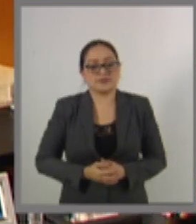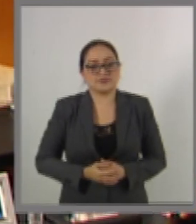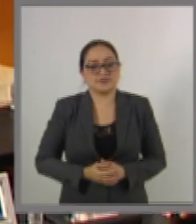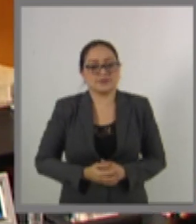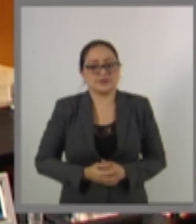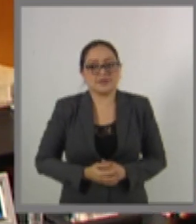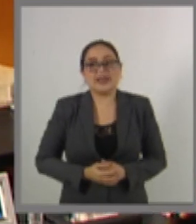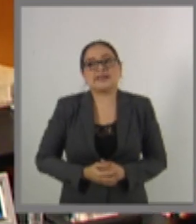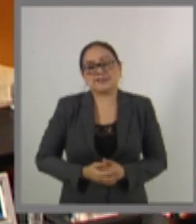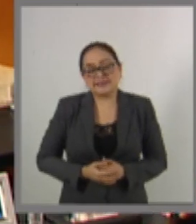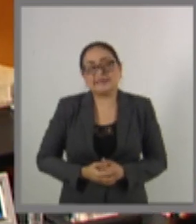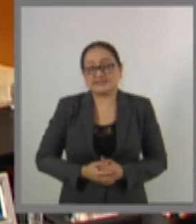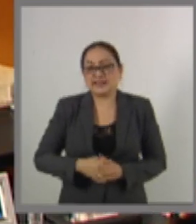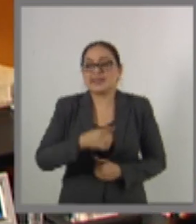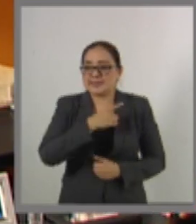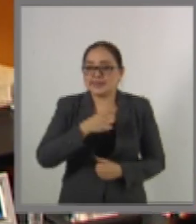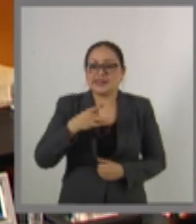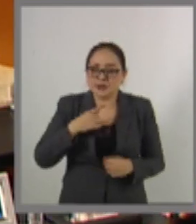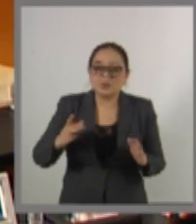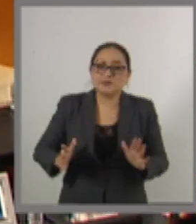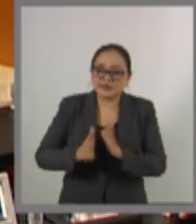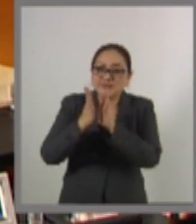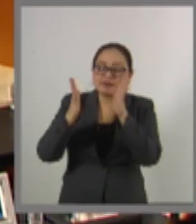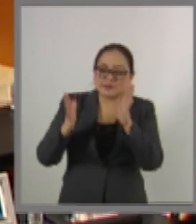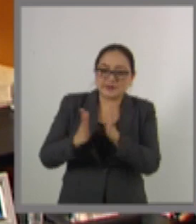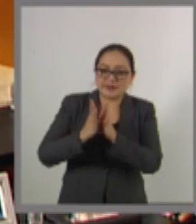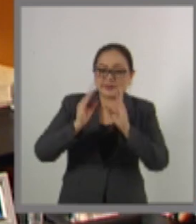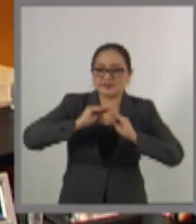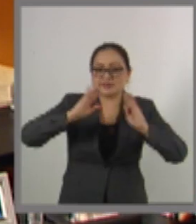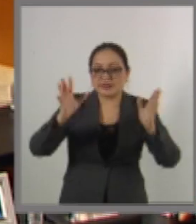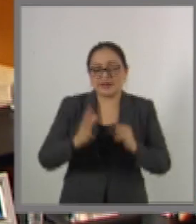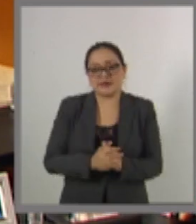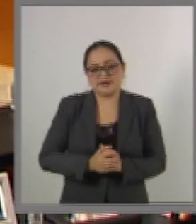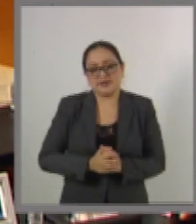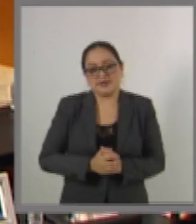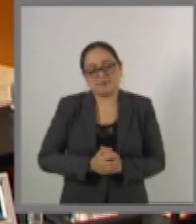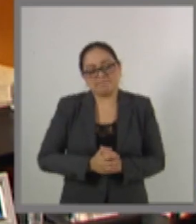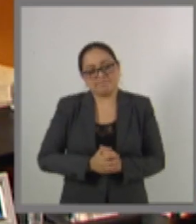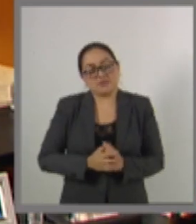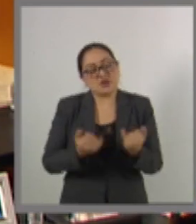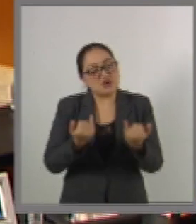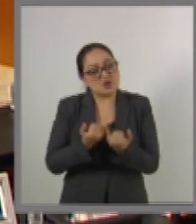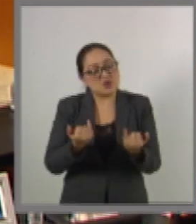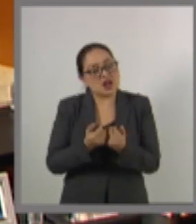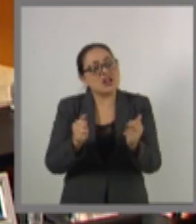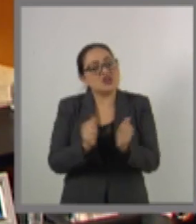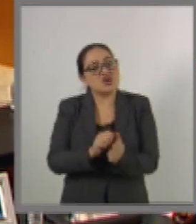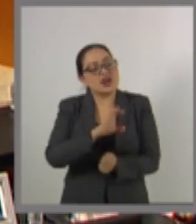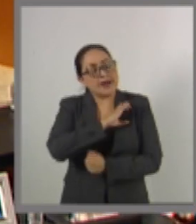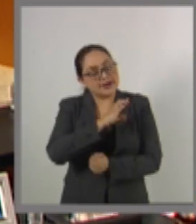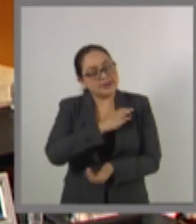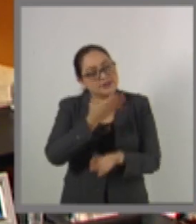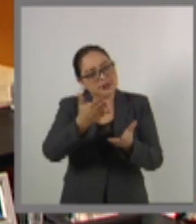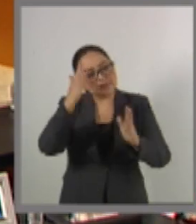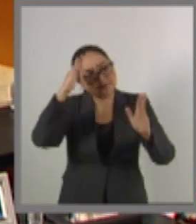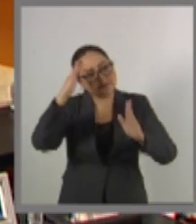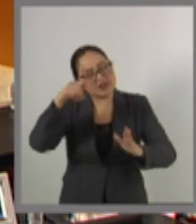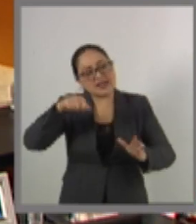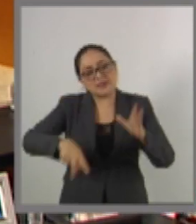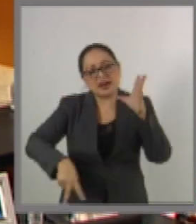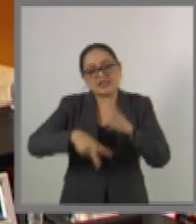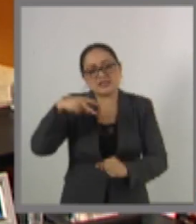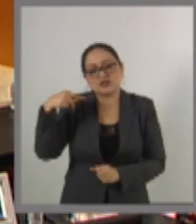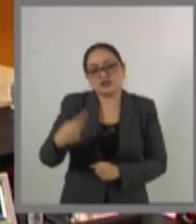No me podía quedar fuera de participar y saludar de verdad con mucho aprecio a alguien que va a dejar un hueco en el Senado de la